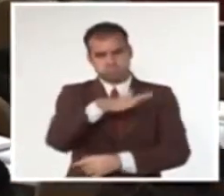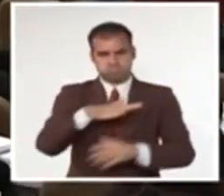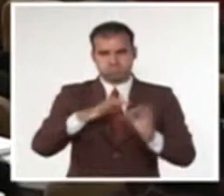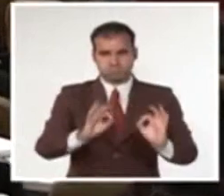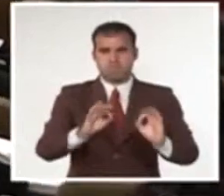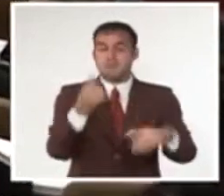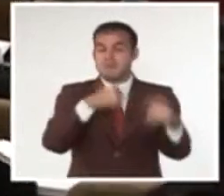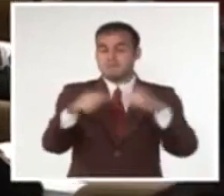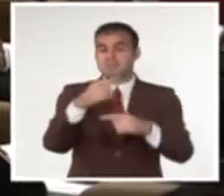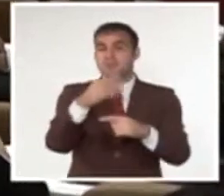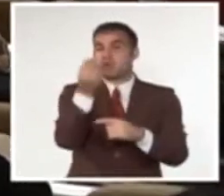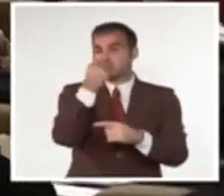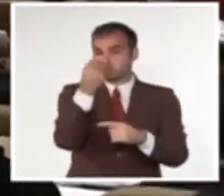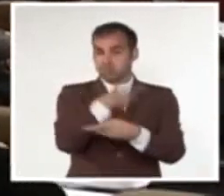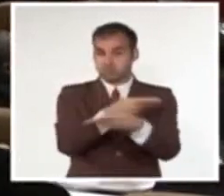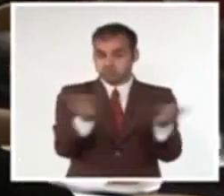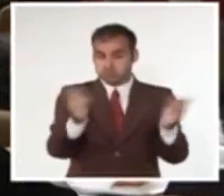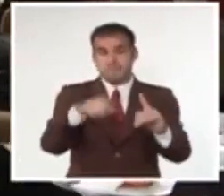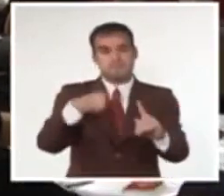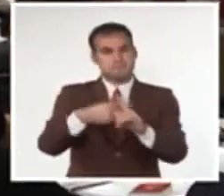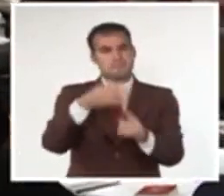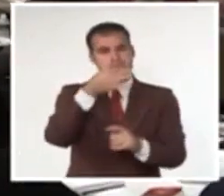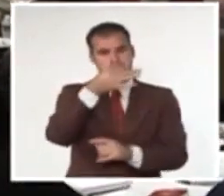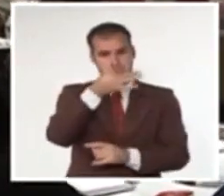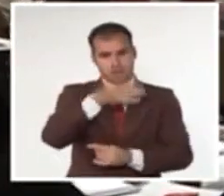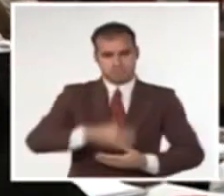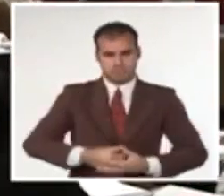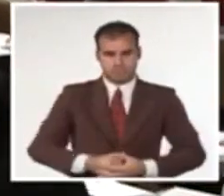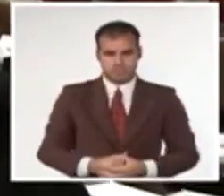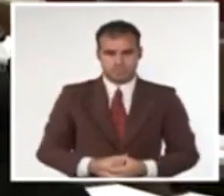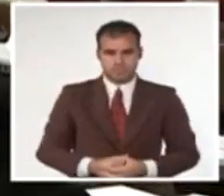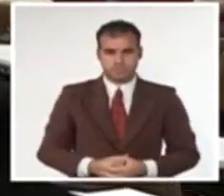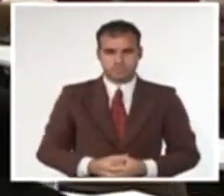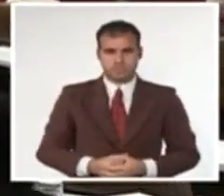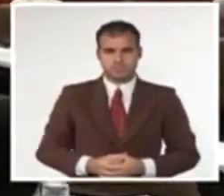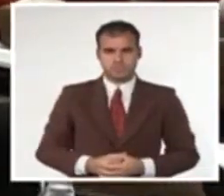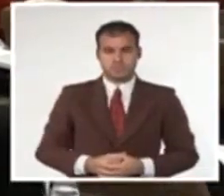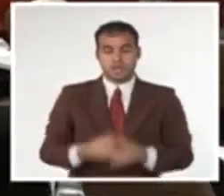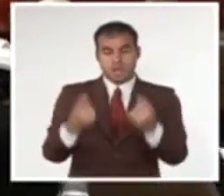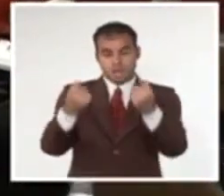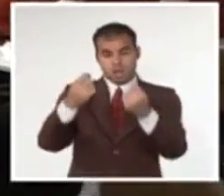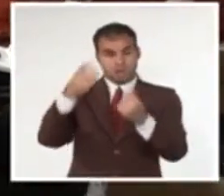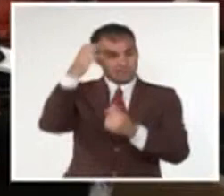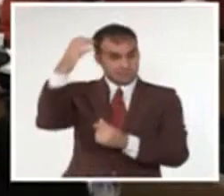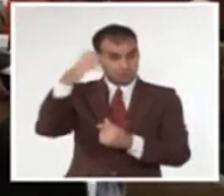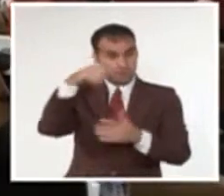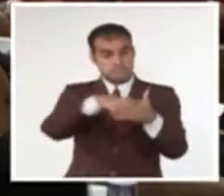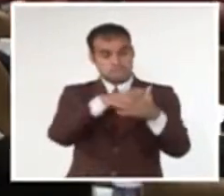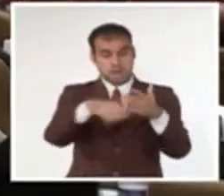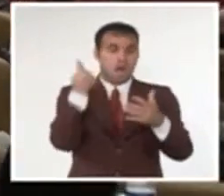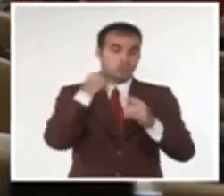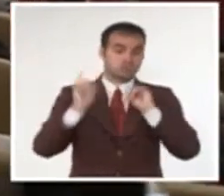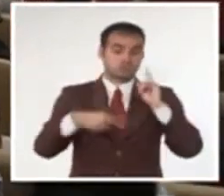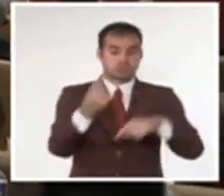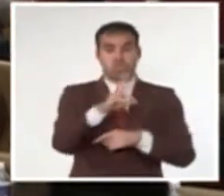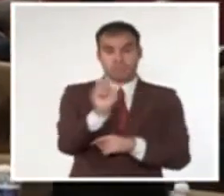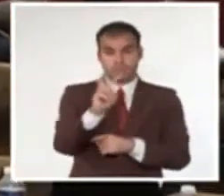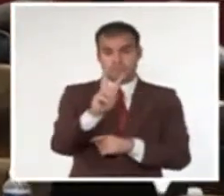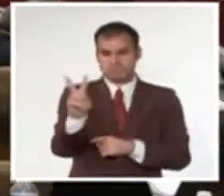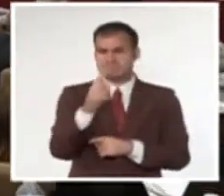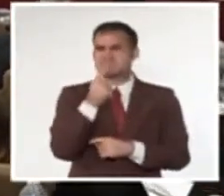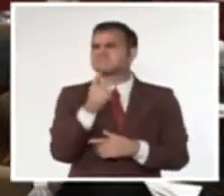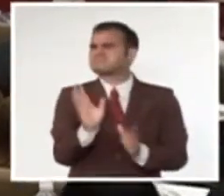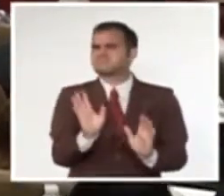de alimentos y medicamentos. En el plan de la economía y en el presupuesto del Estado para 2022 se